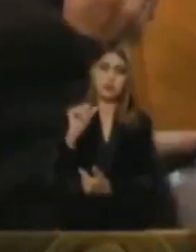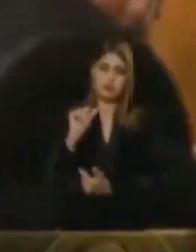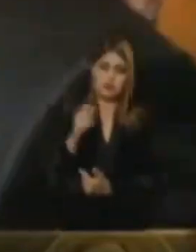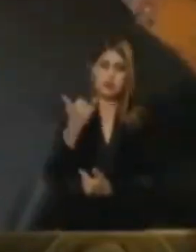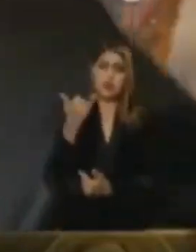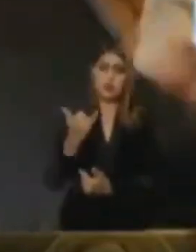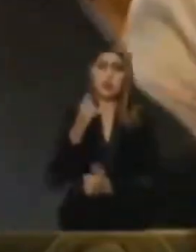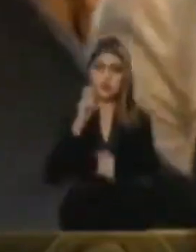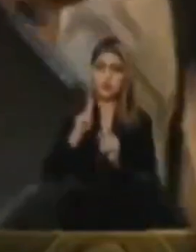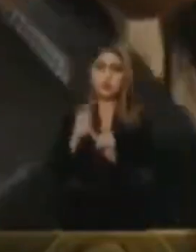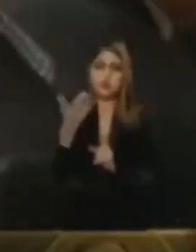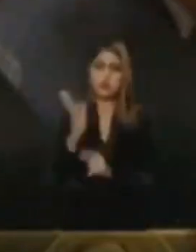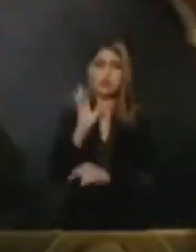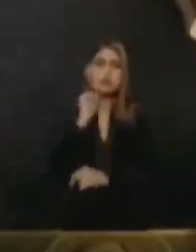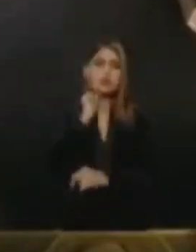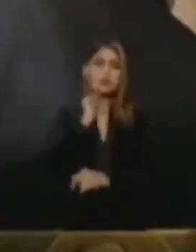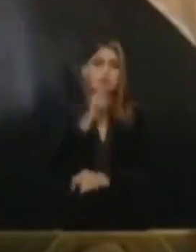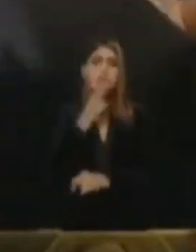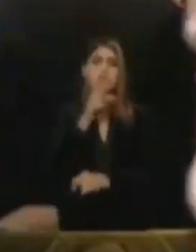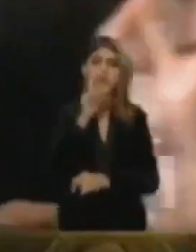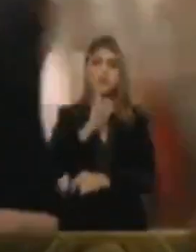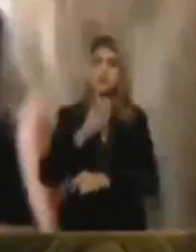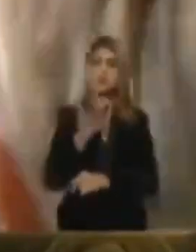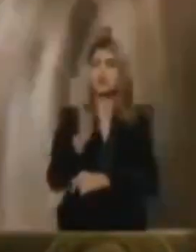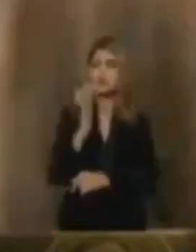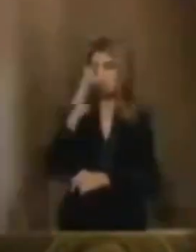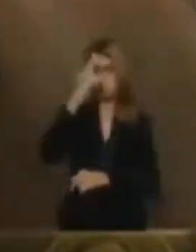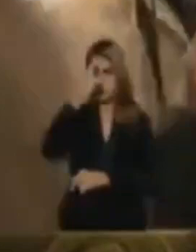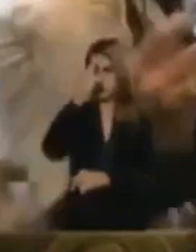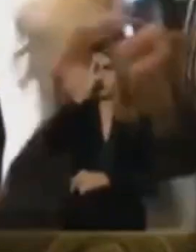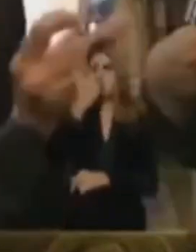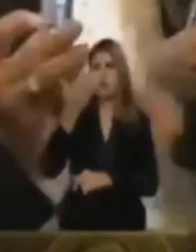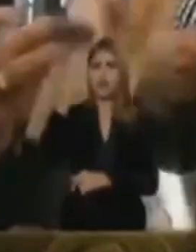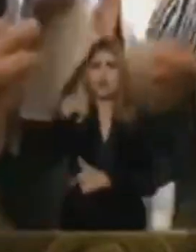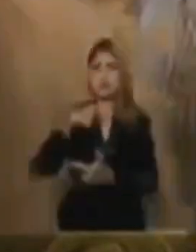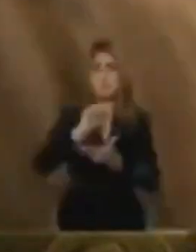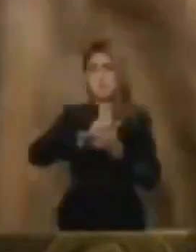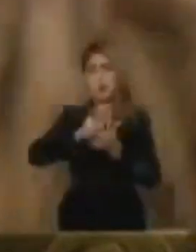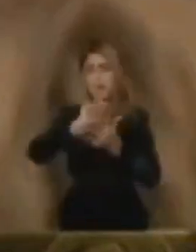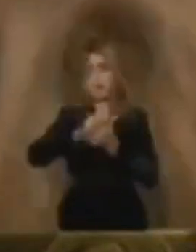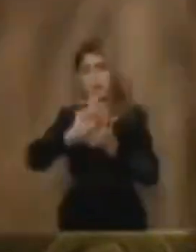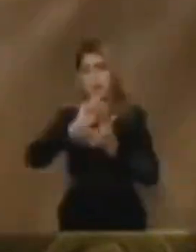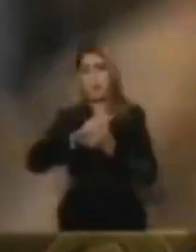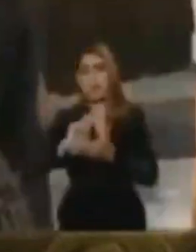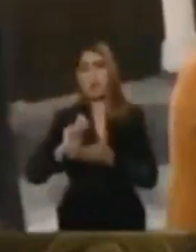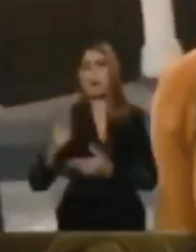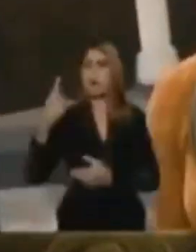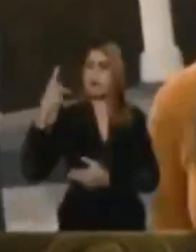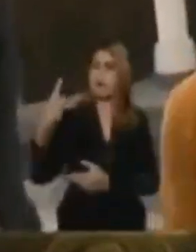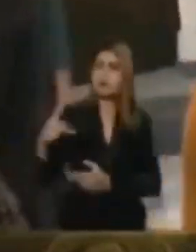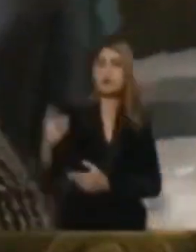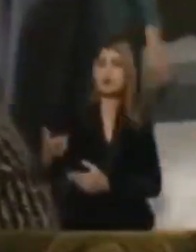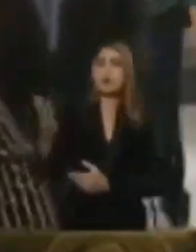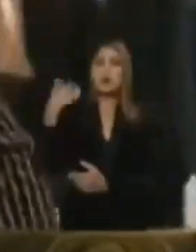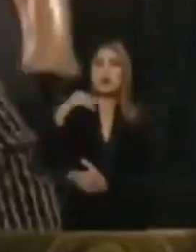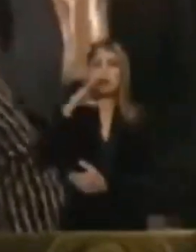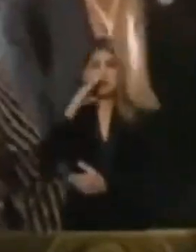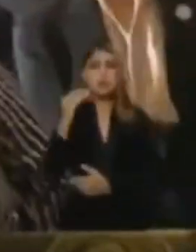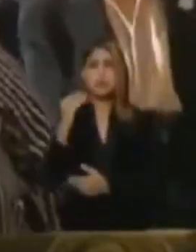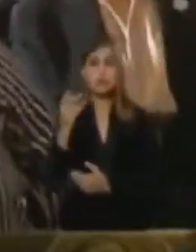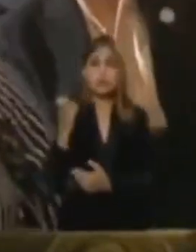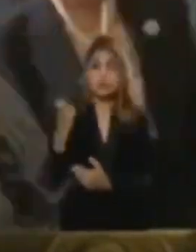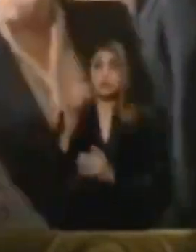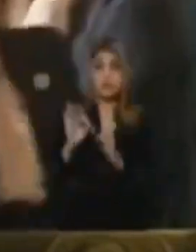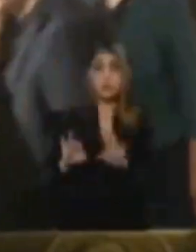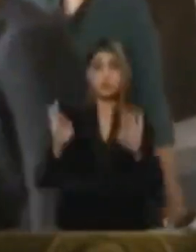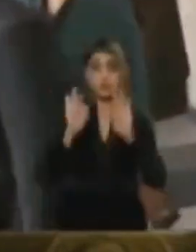legisladores que recuerdan la gesta heroica de don Belisario Domínguez, que nos recuerdan la labor fundamental que tienen los legisladores